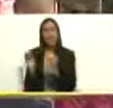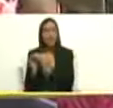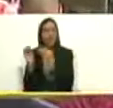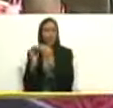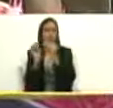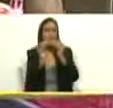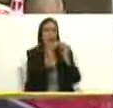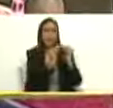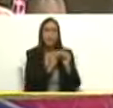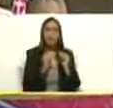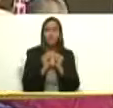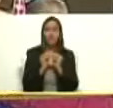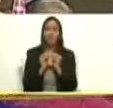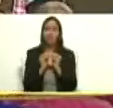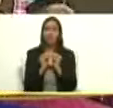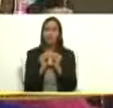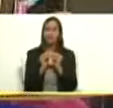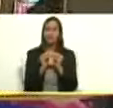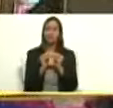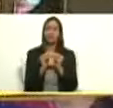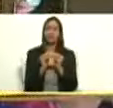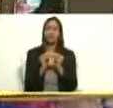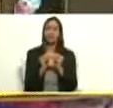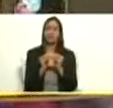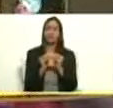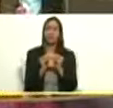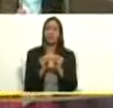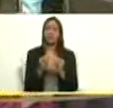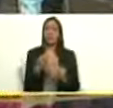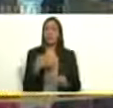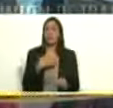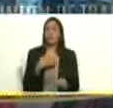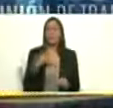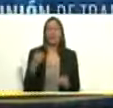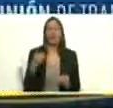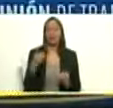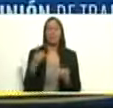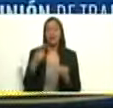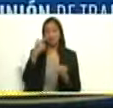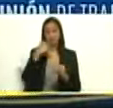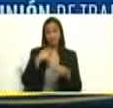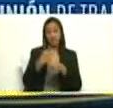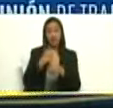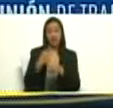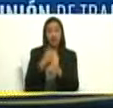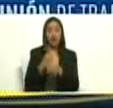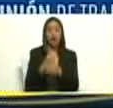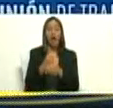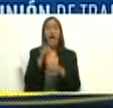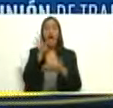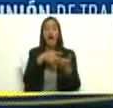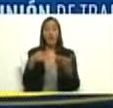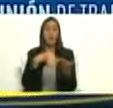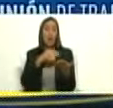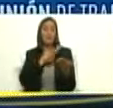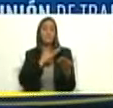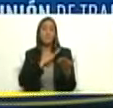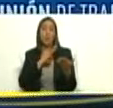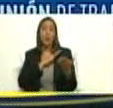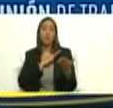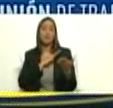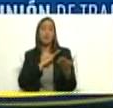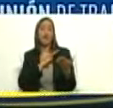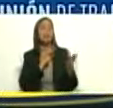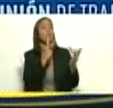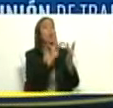sintonía no puede andar por allá un compañero o una compañera con una agenda propia y no se le ve la cara